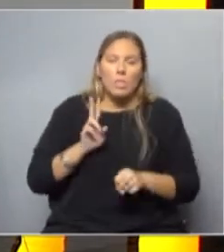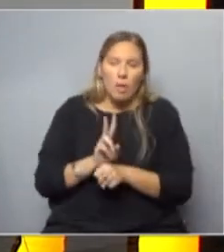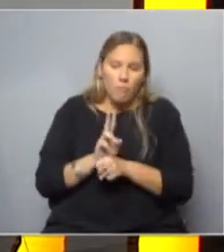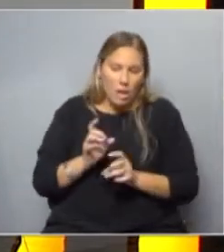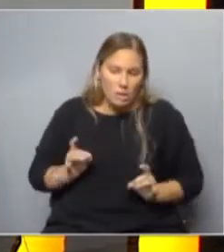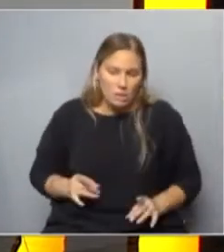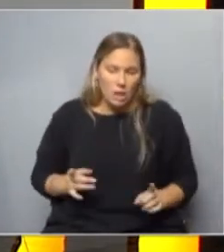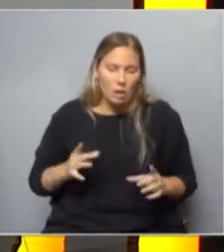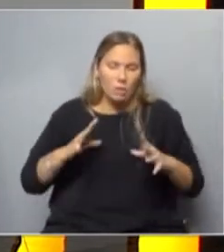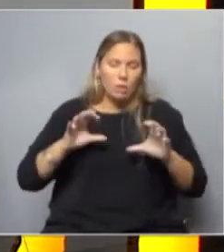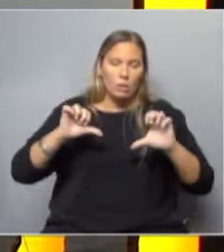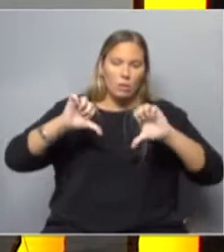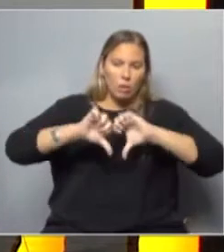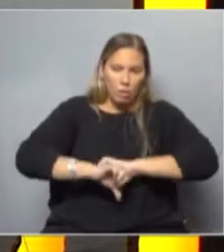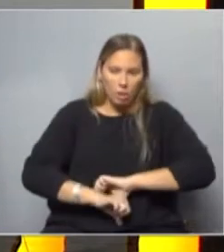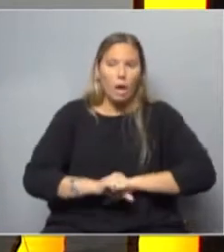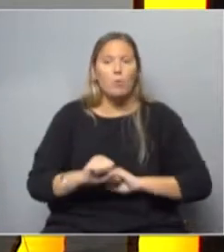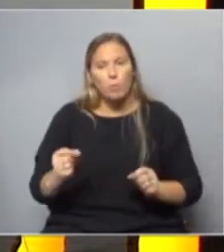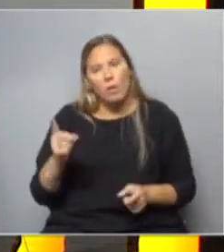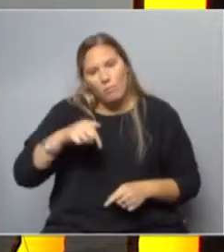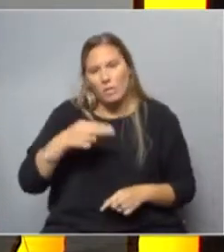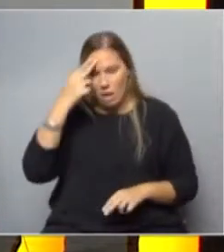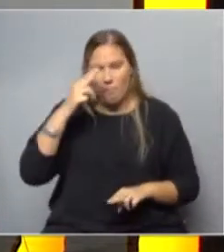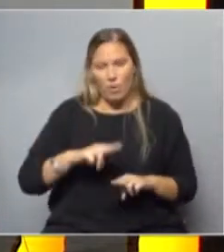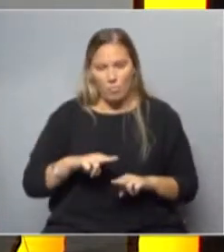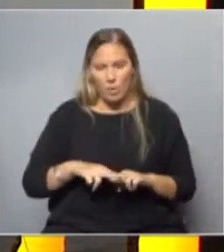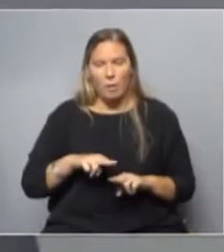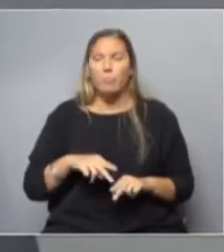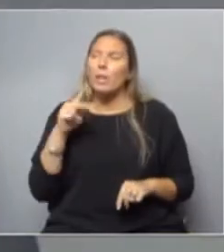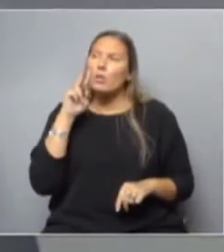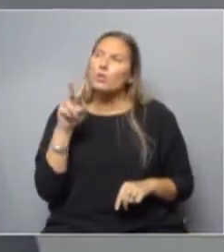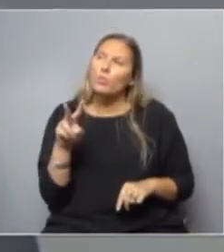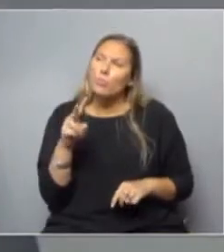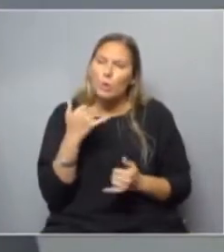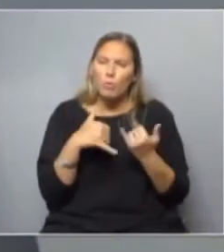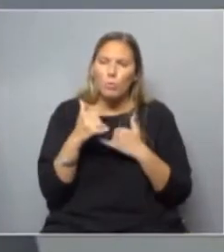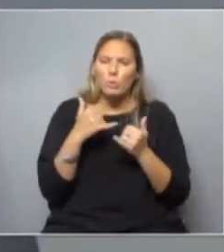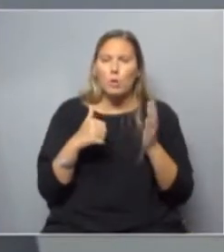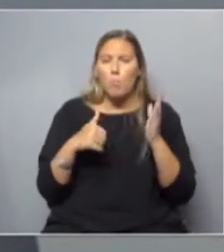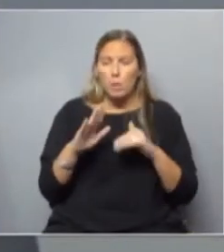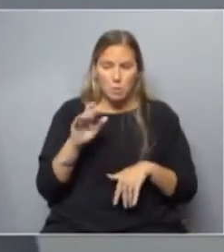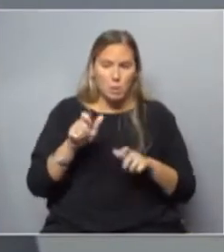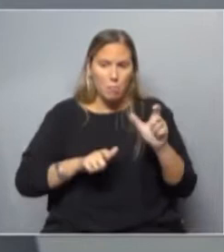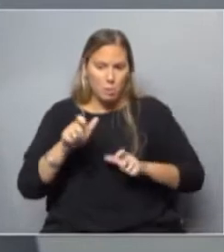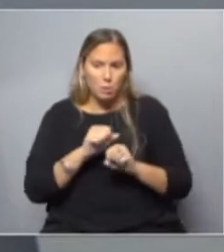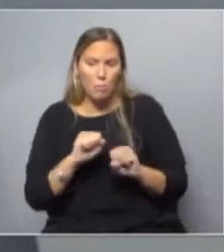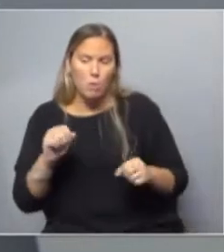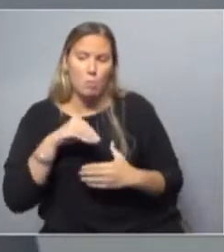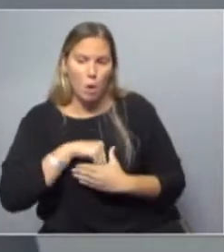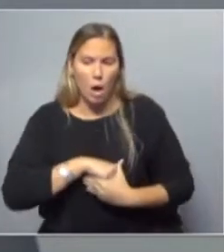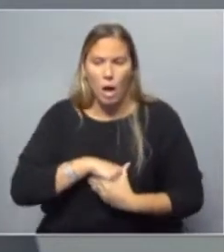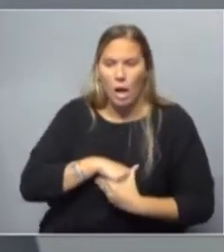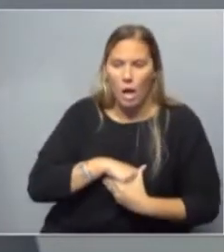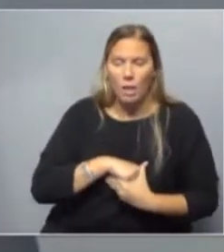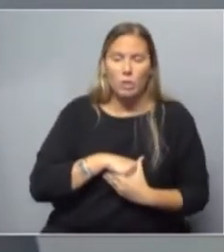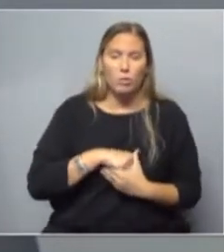ahí puede volverse una tuberculosis activa. Ahí está, porque hay un dato que vi que dice que una gran parte de nosotros podemos ser portadores de la gente de